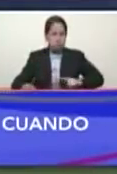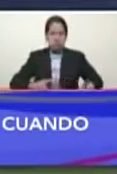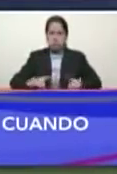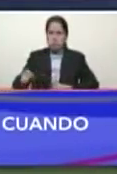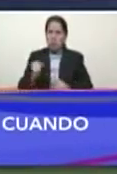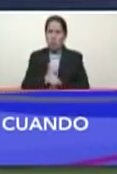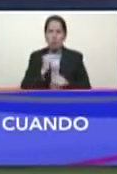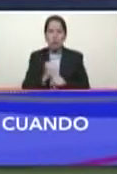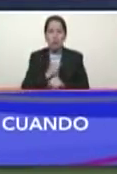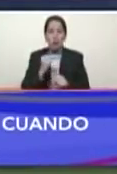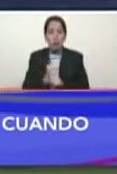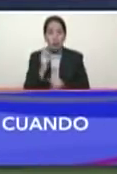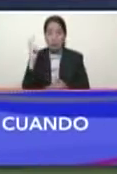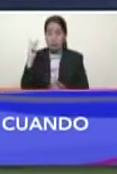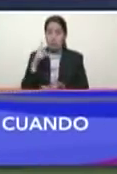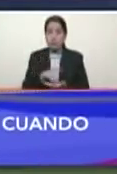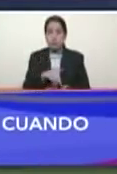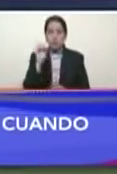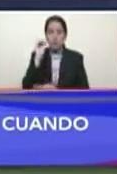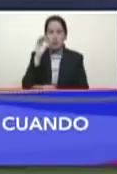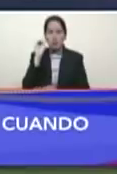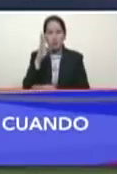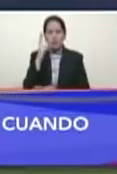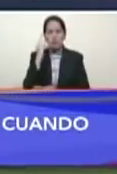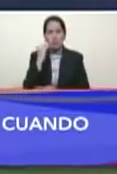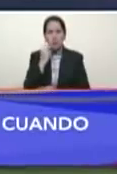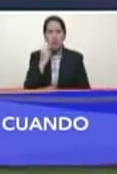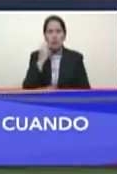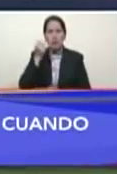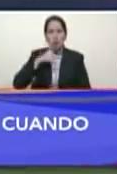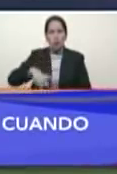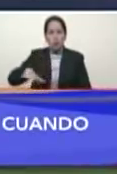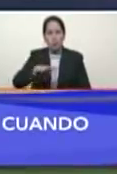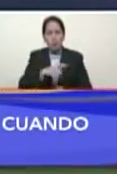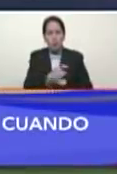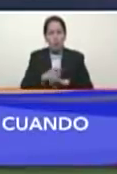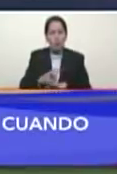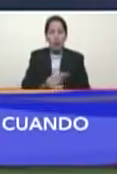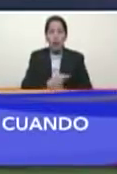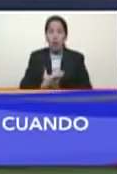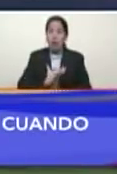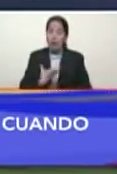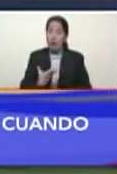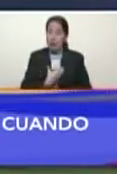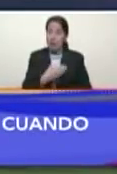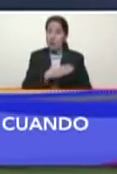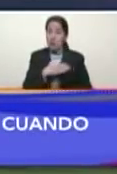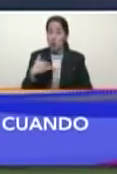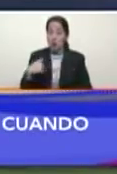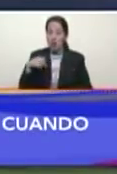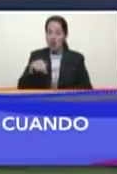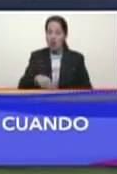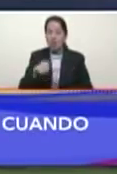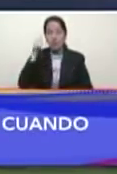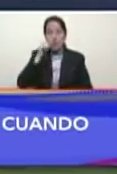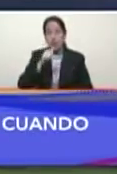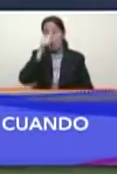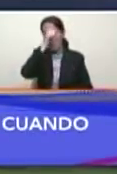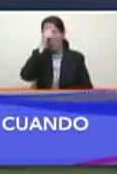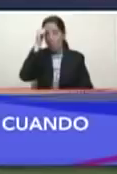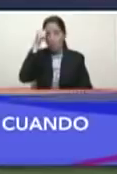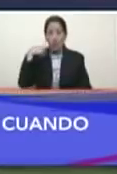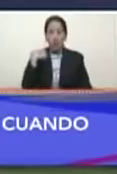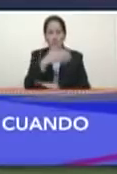nivel del partido, del Congreso Bolivariano de los Pueblos, de gobernadores y alcaldes, que yo quiero que este fin de semana las jornadas vayan a